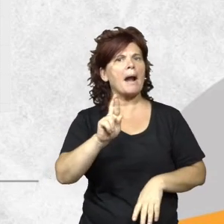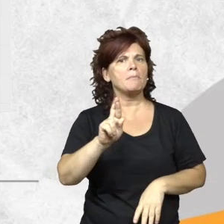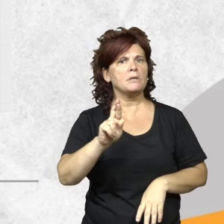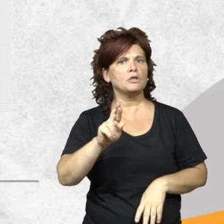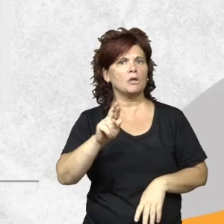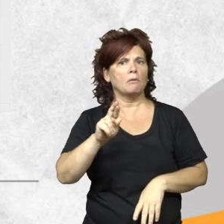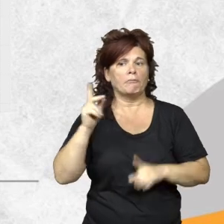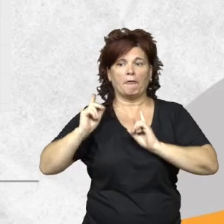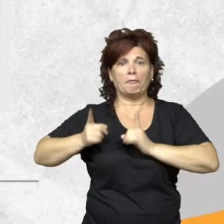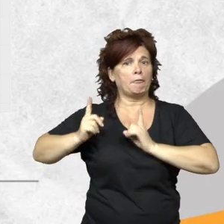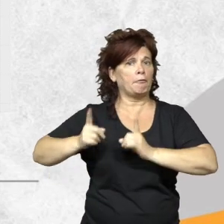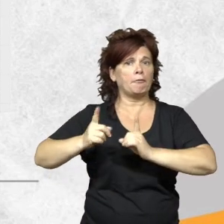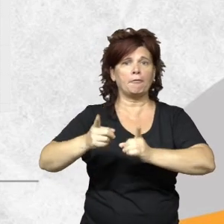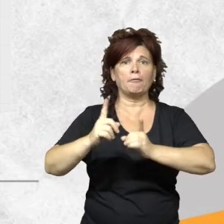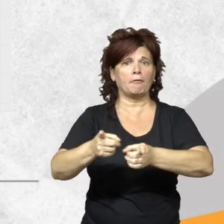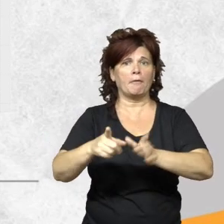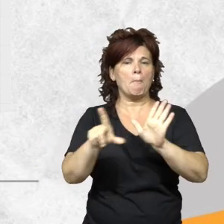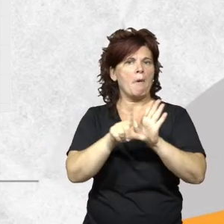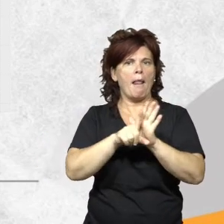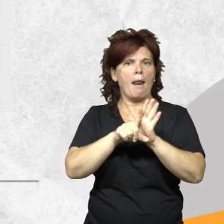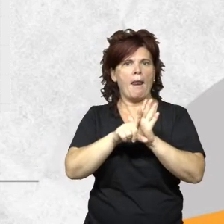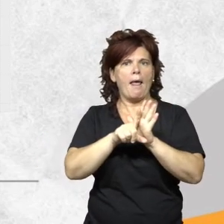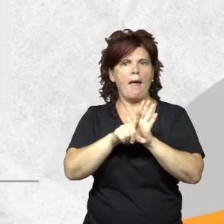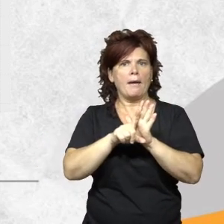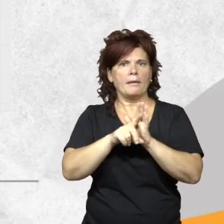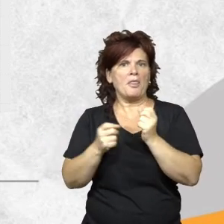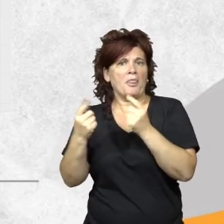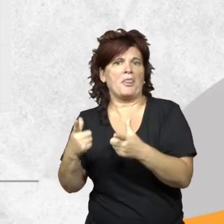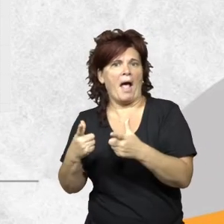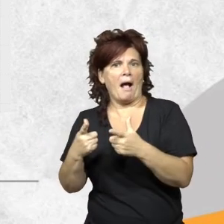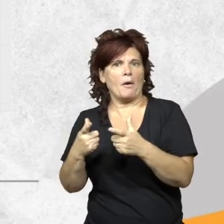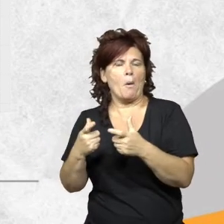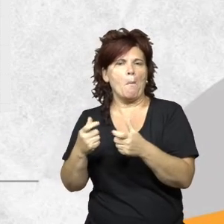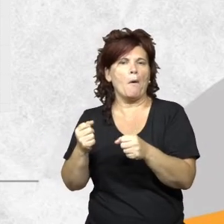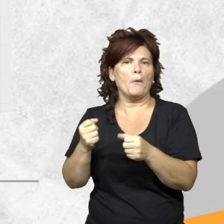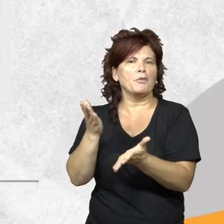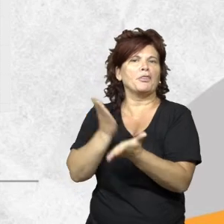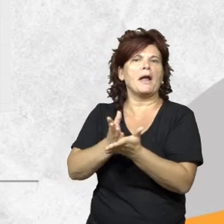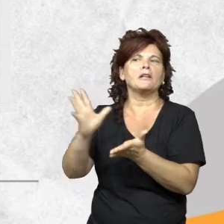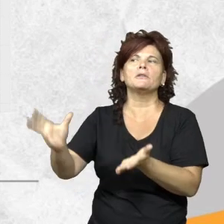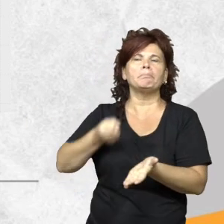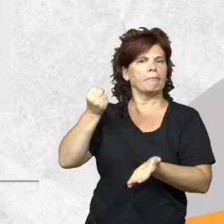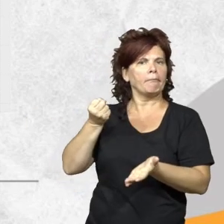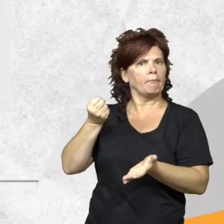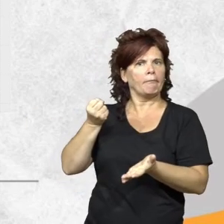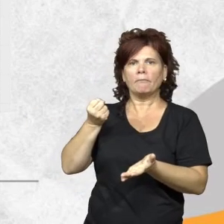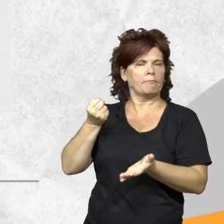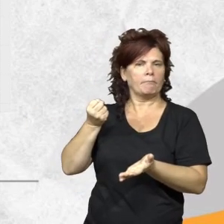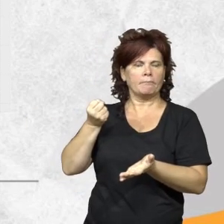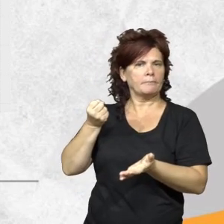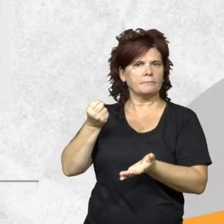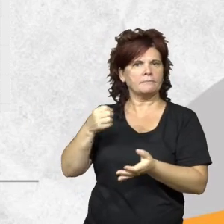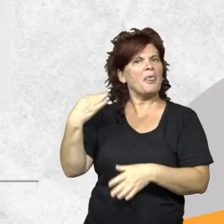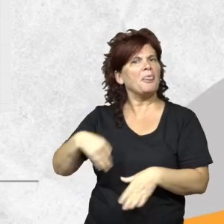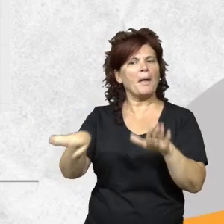dictando, porque nadie tiene ganado el derecho adquirido a contaminar. Y por lo tanto, la nueva normativa tendrá